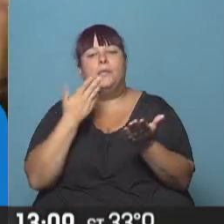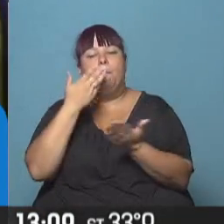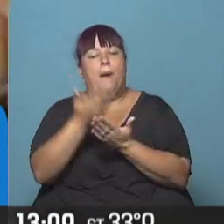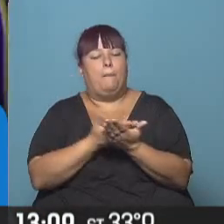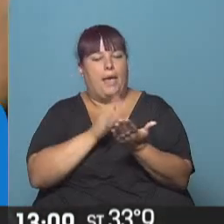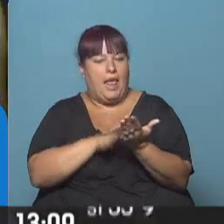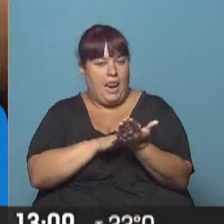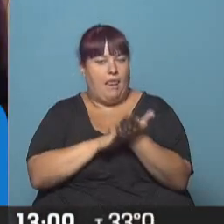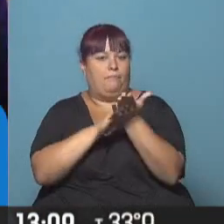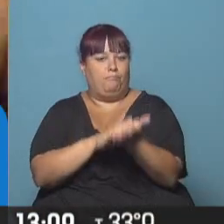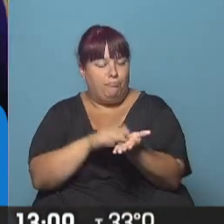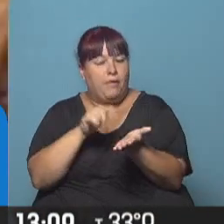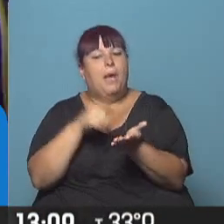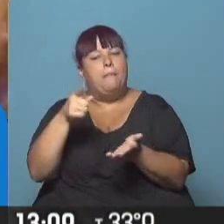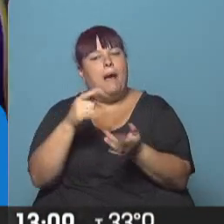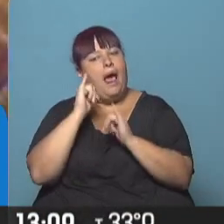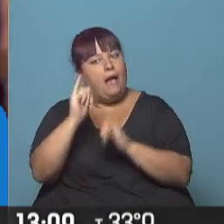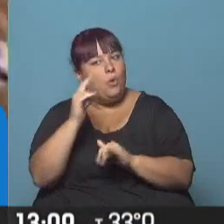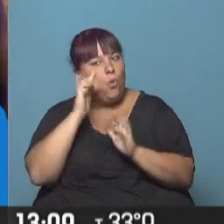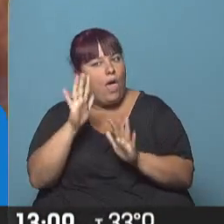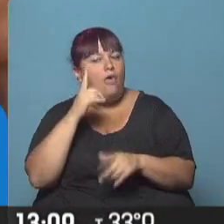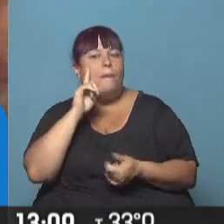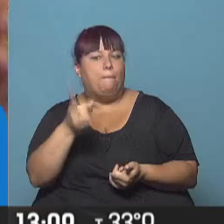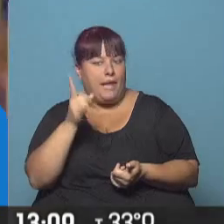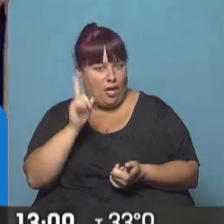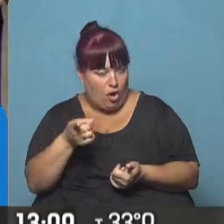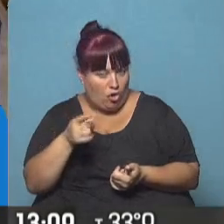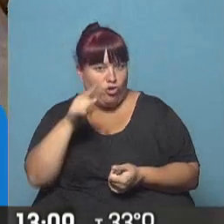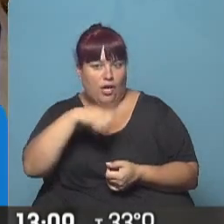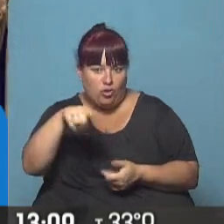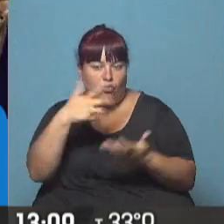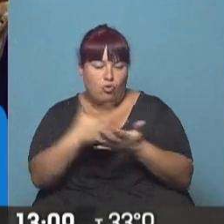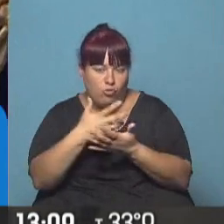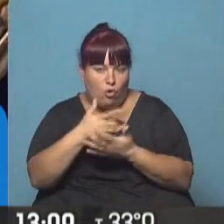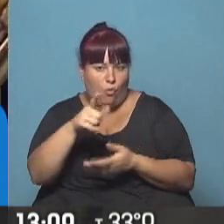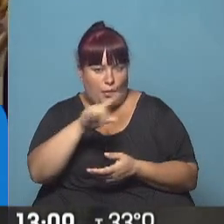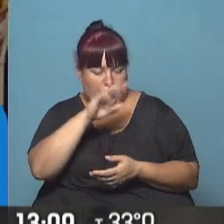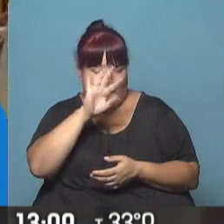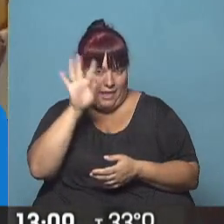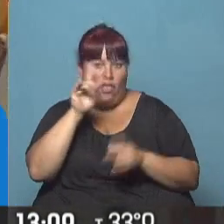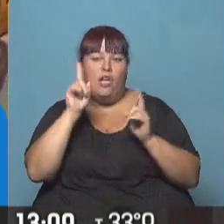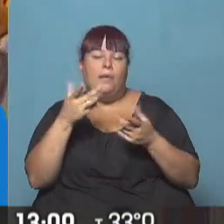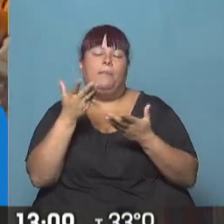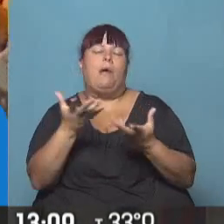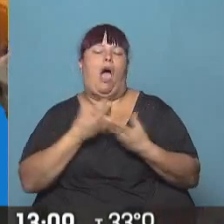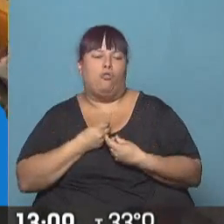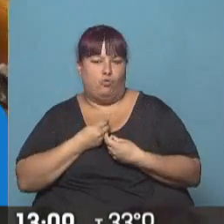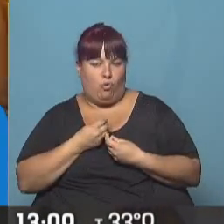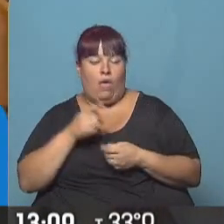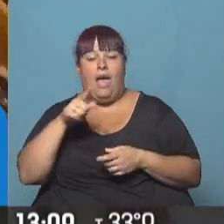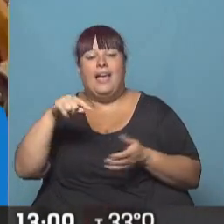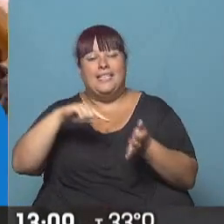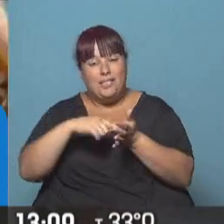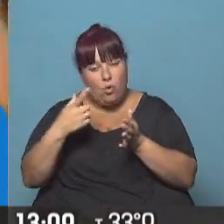documento allí para alertarlos sobre los peligros que corren y también para pedirle ayuda. Esta